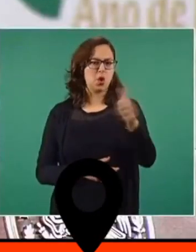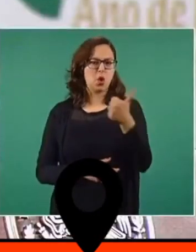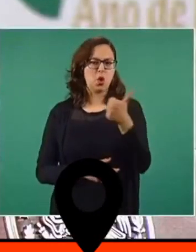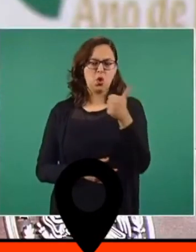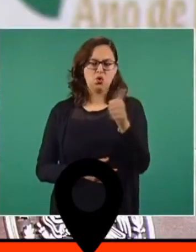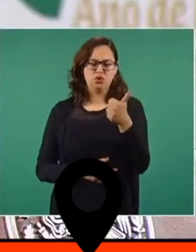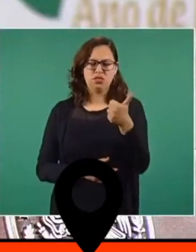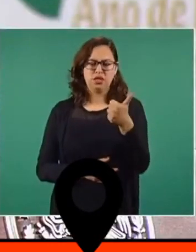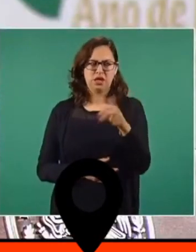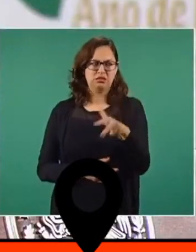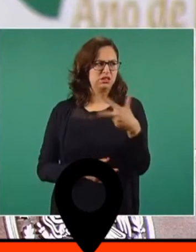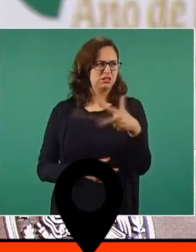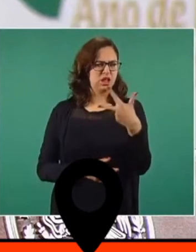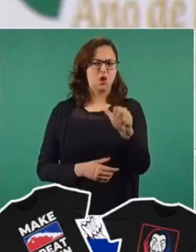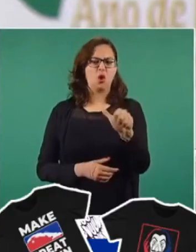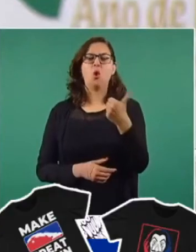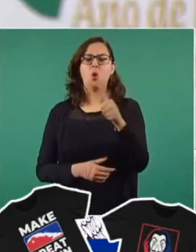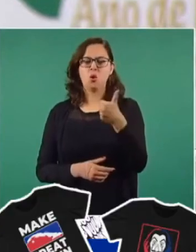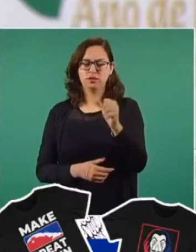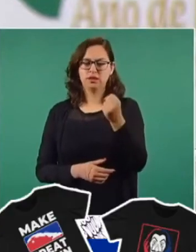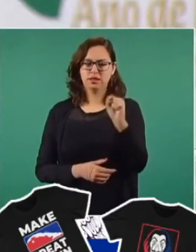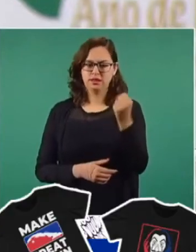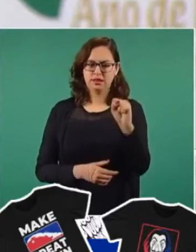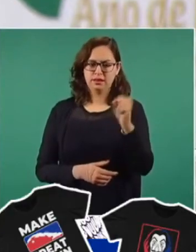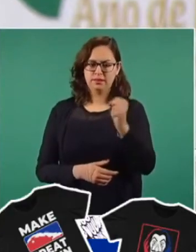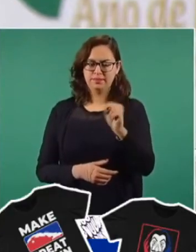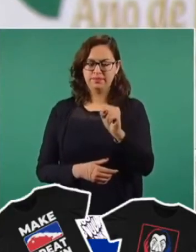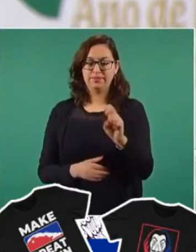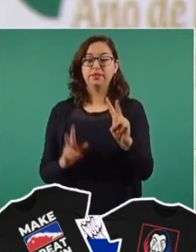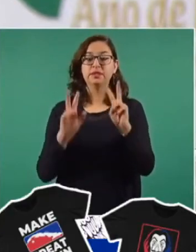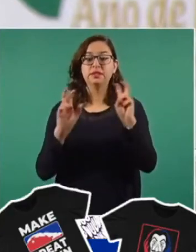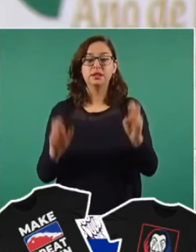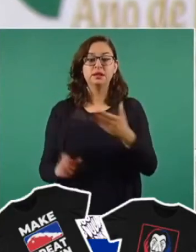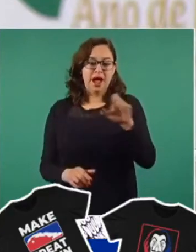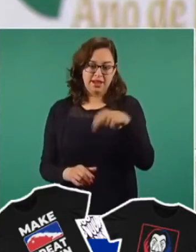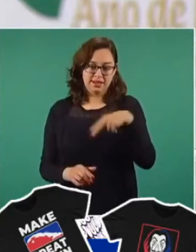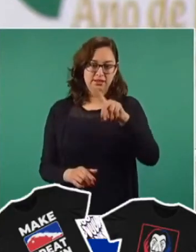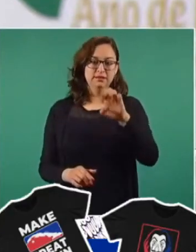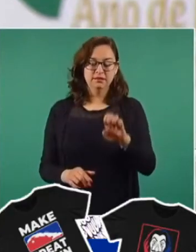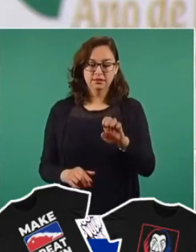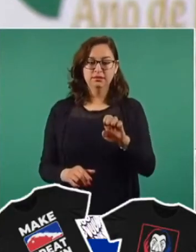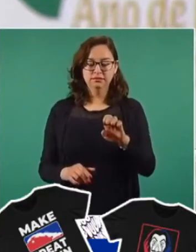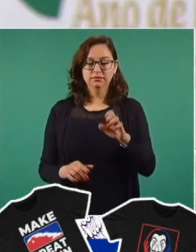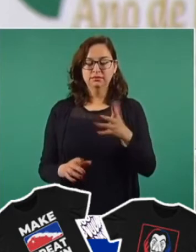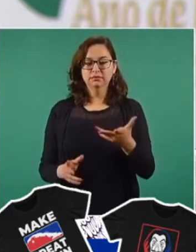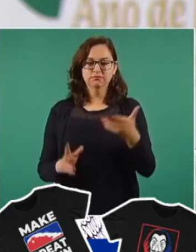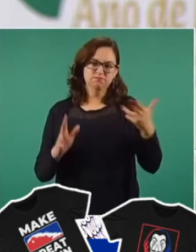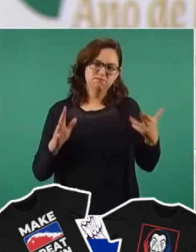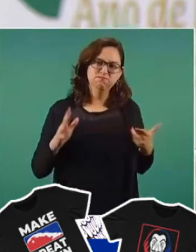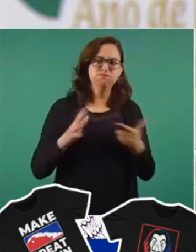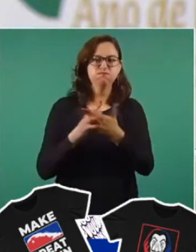11 de septiembre lo del asesinato del presidente allende el golpe de estado